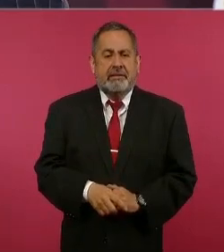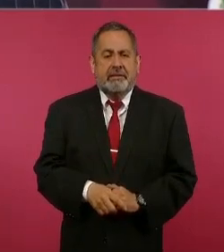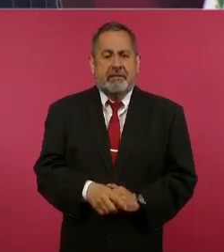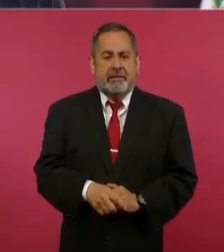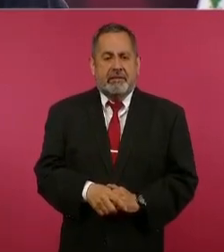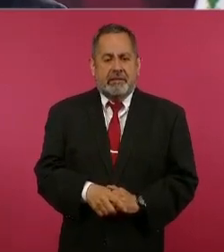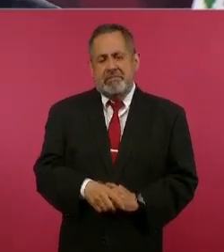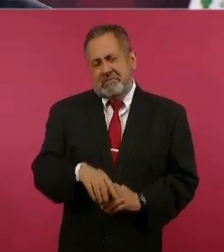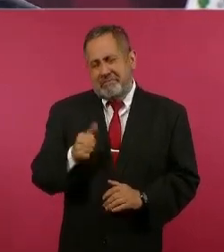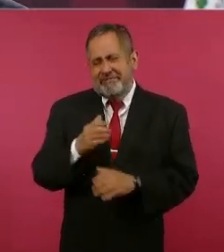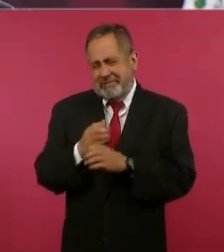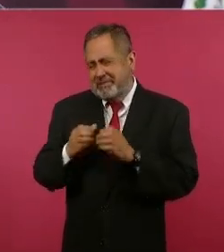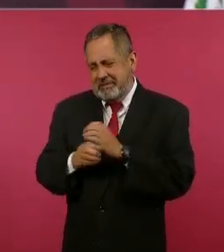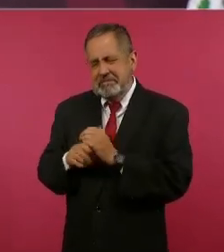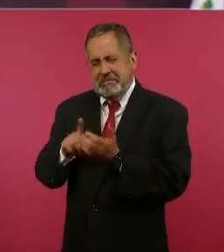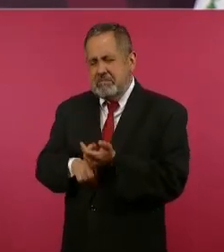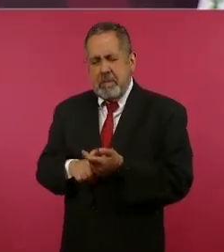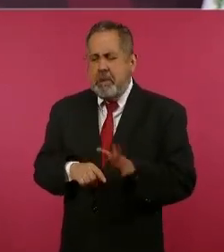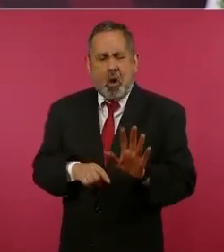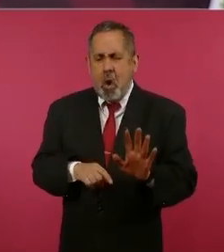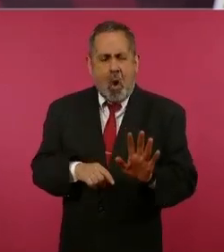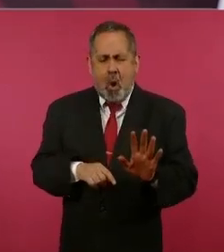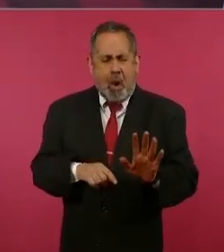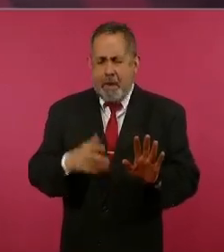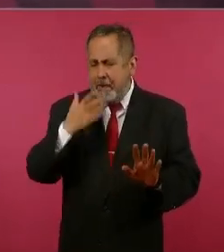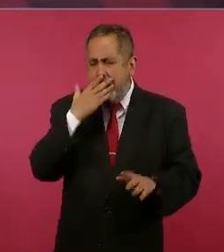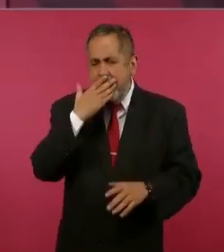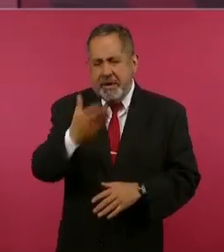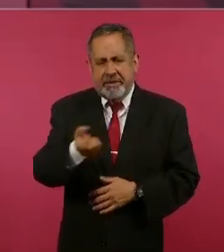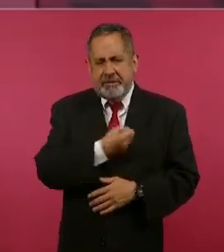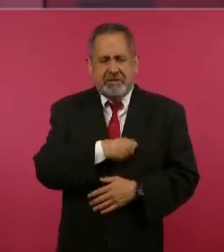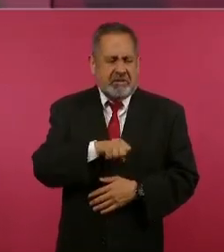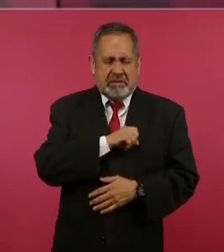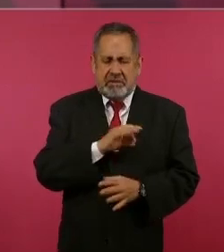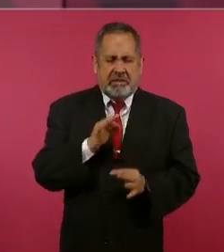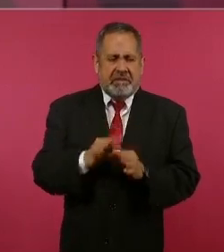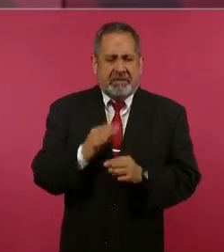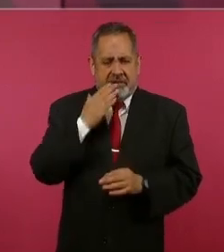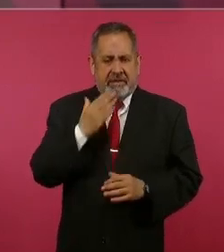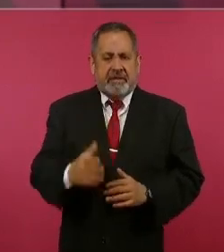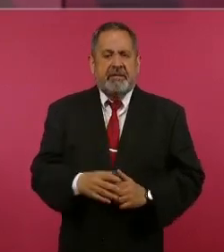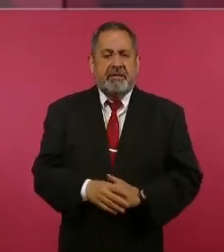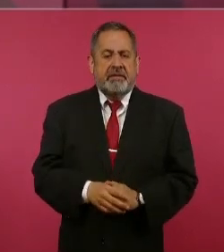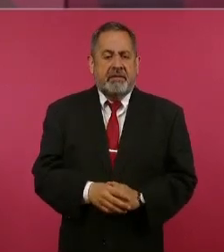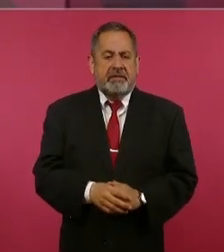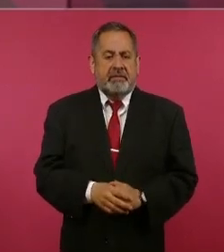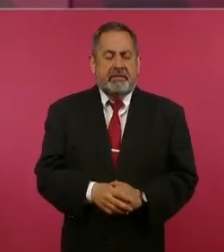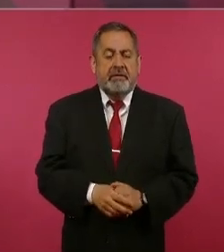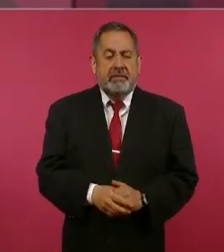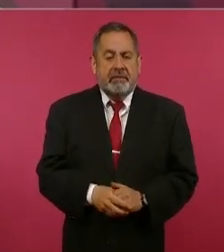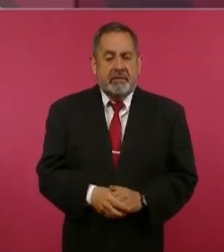Y otras cosas, pero bien, todo muy bien,